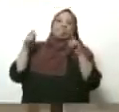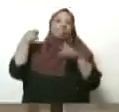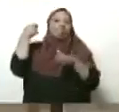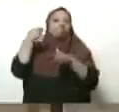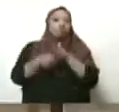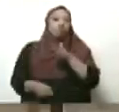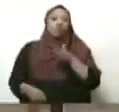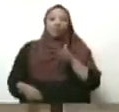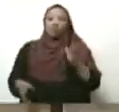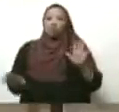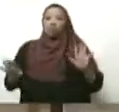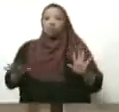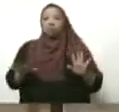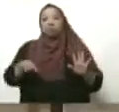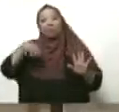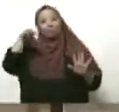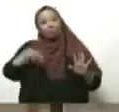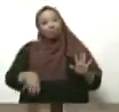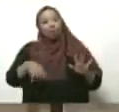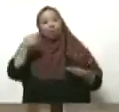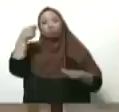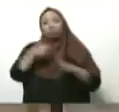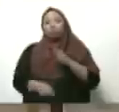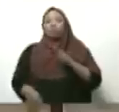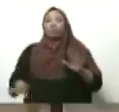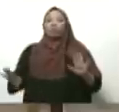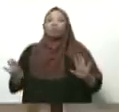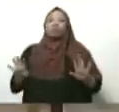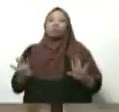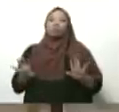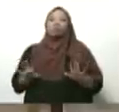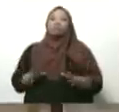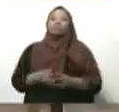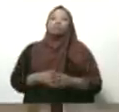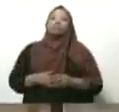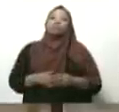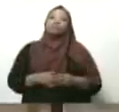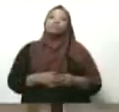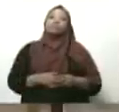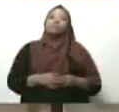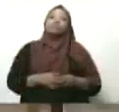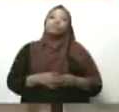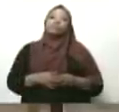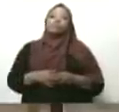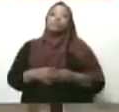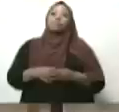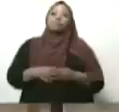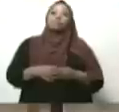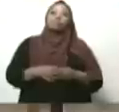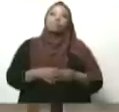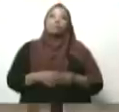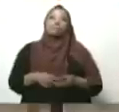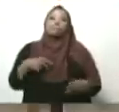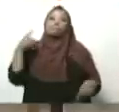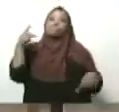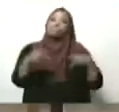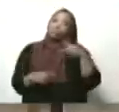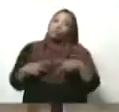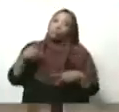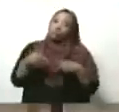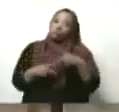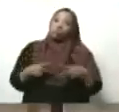como estado que eso ocurre en nuestro país en tal sentido el porcentaje de adolescentes que